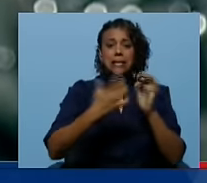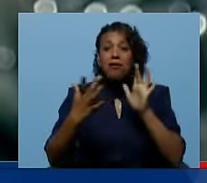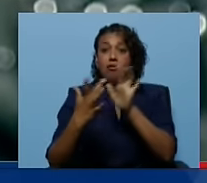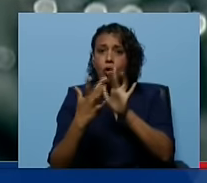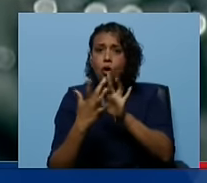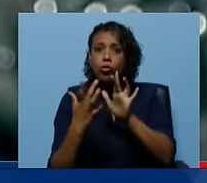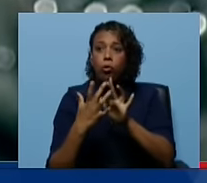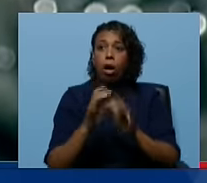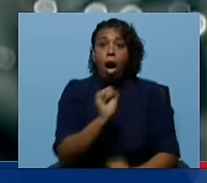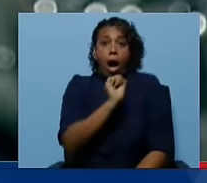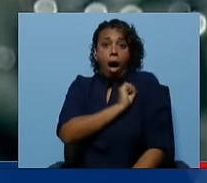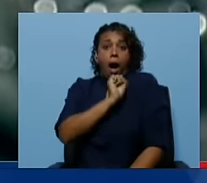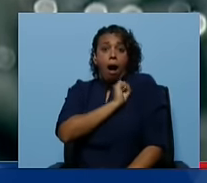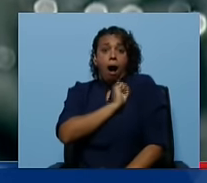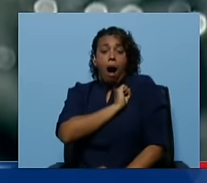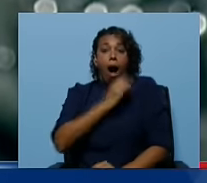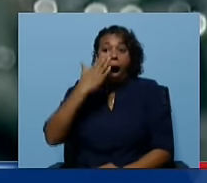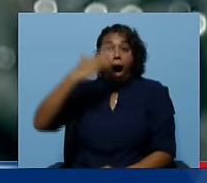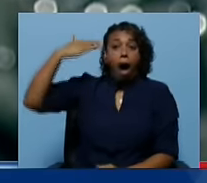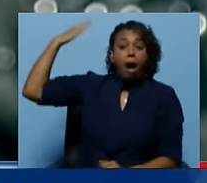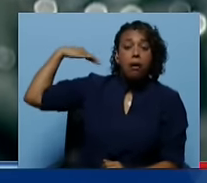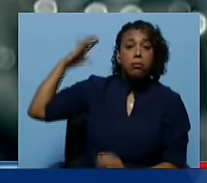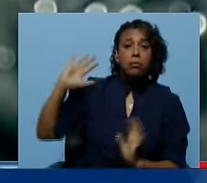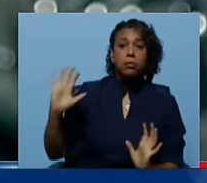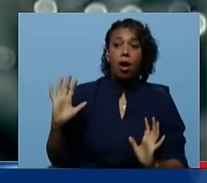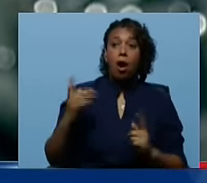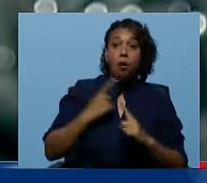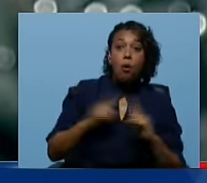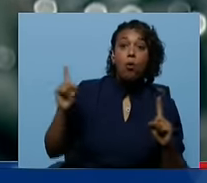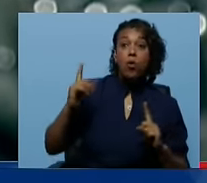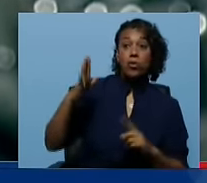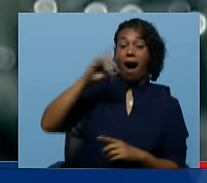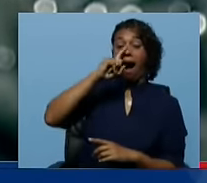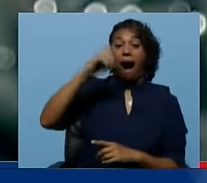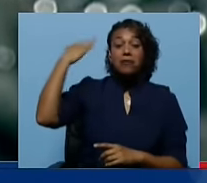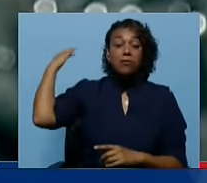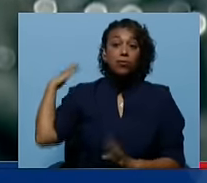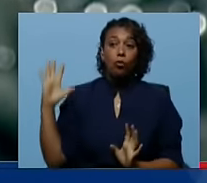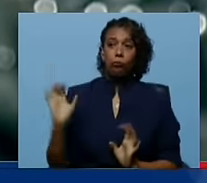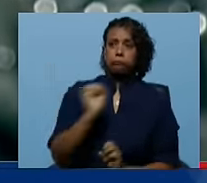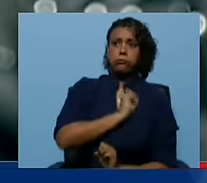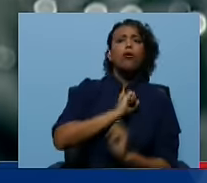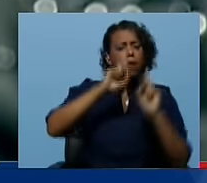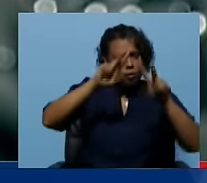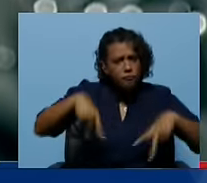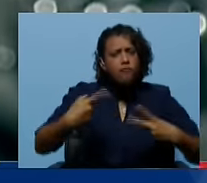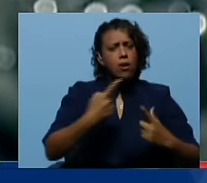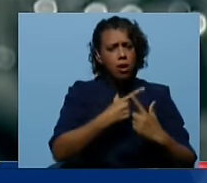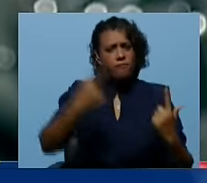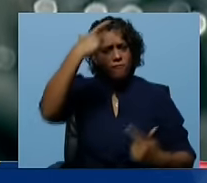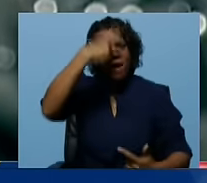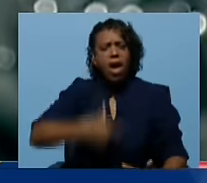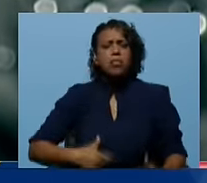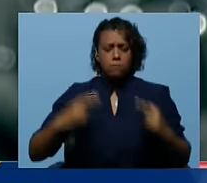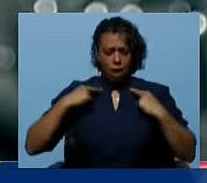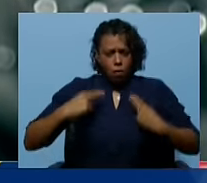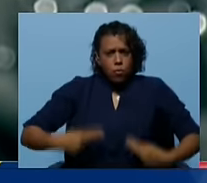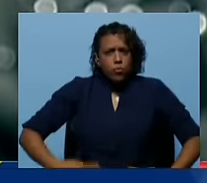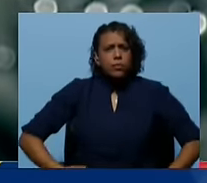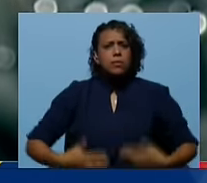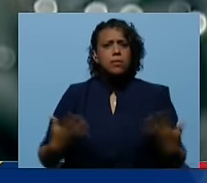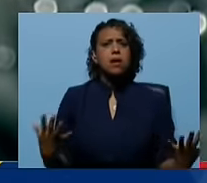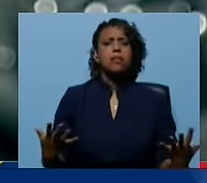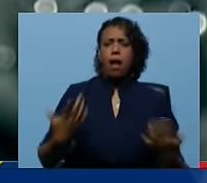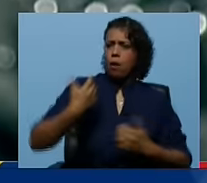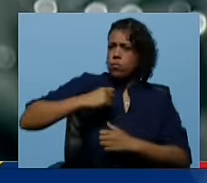acerquen y no el temor que se sentía en otra república, en la Cuarta República. Esta es otra Fuerza Armada Nacional Bolivariana, esta es otra